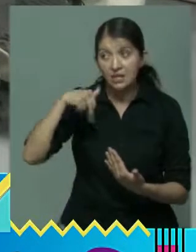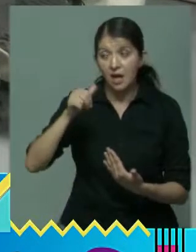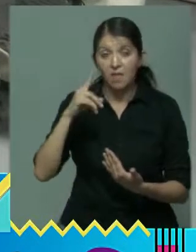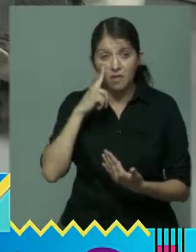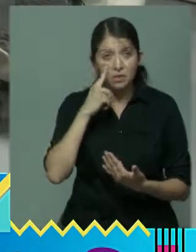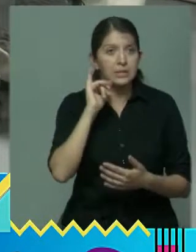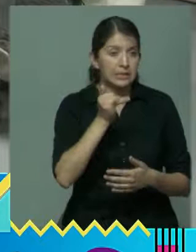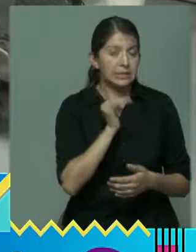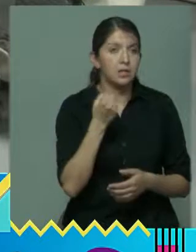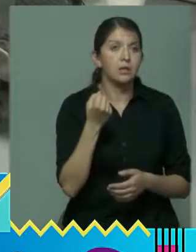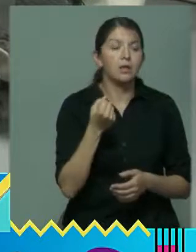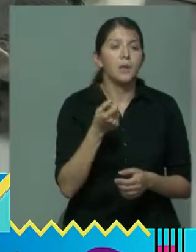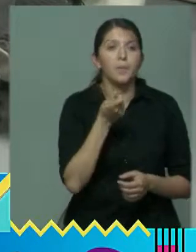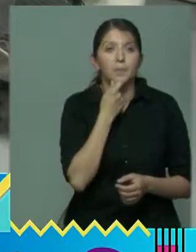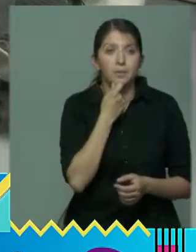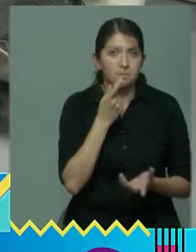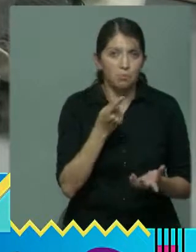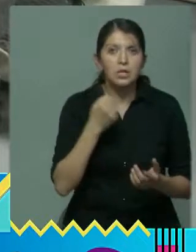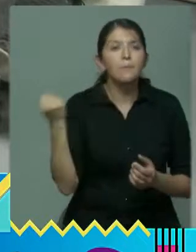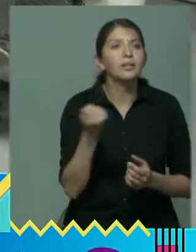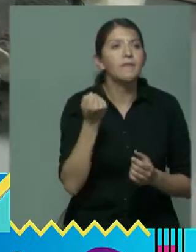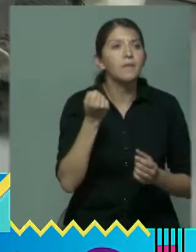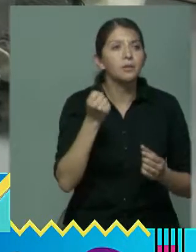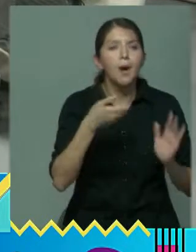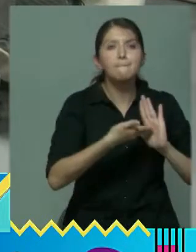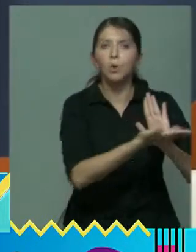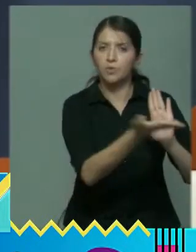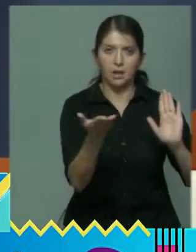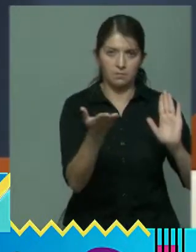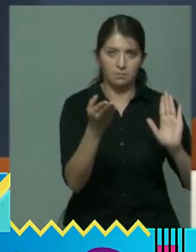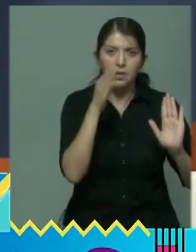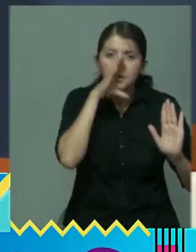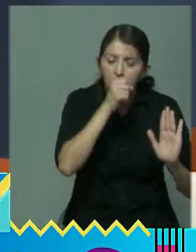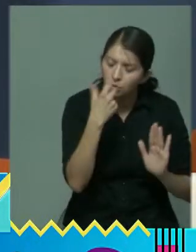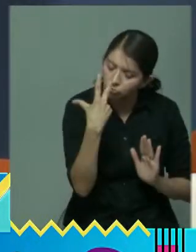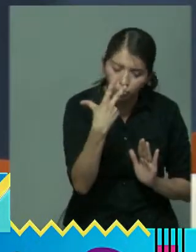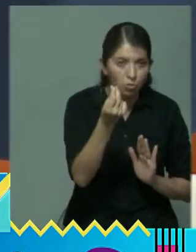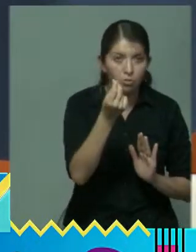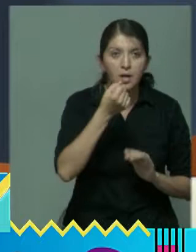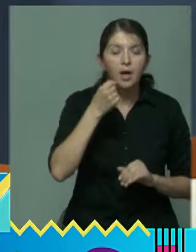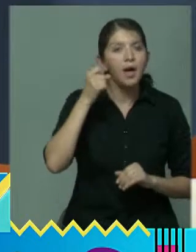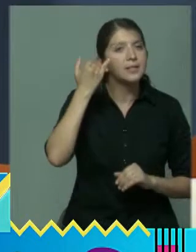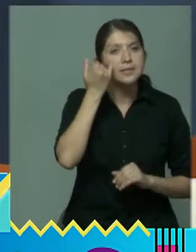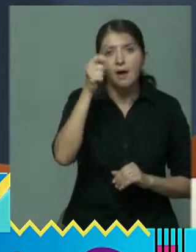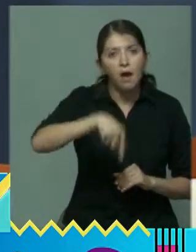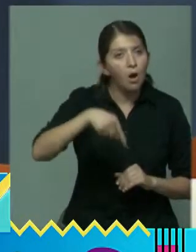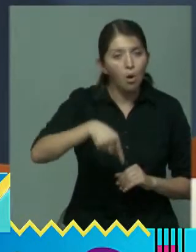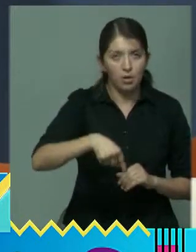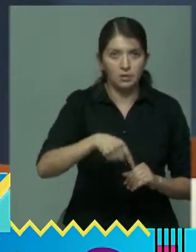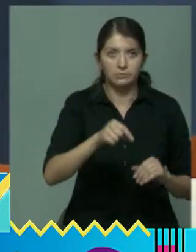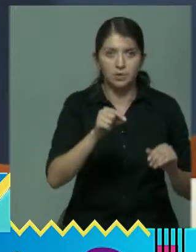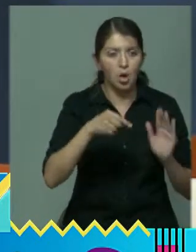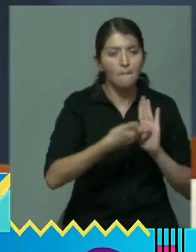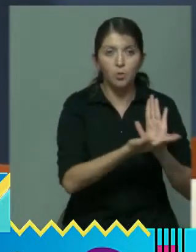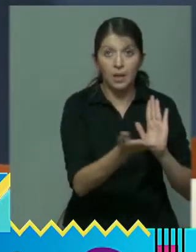situación, lo que planteaba Gaby, visibilización. Bien. ¿Sí? Es hora de que todas las temáticas, hay temáticas ya más visibilizadas, como puede